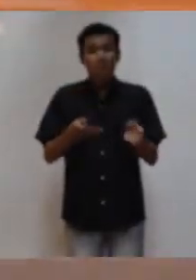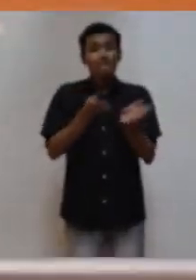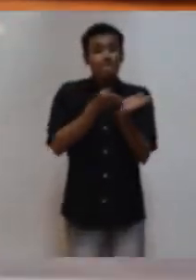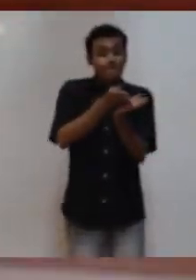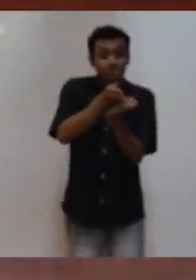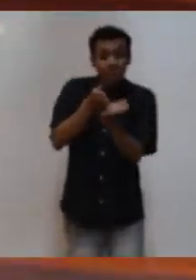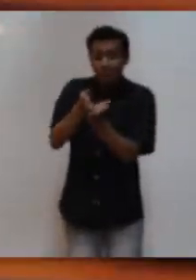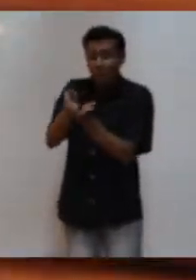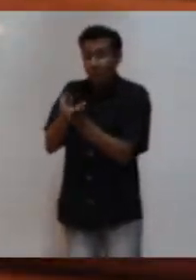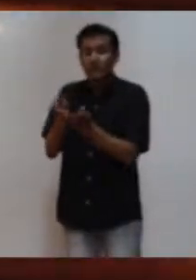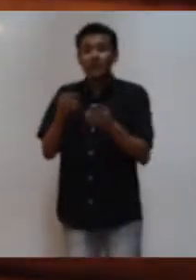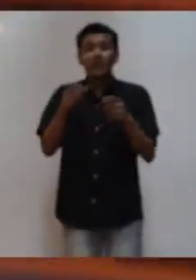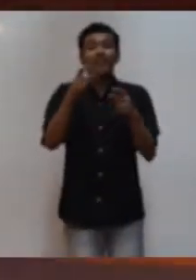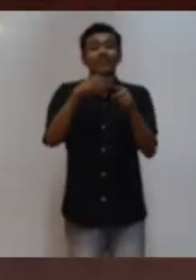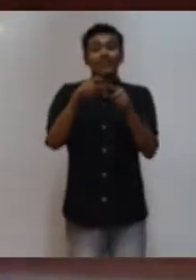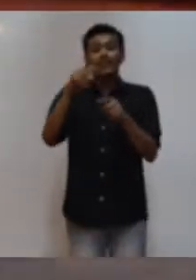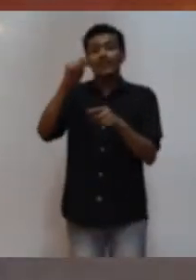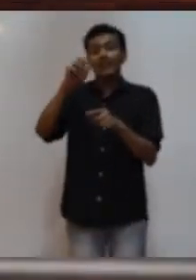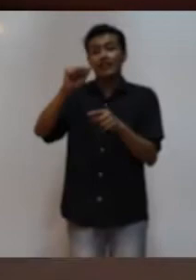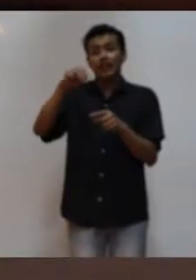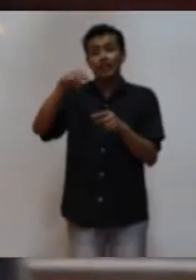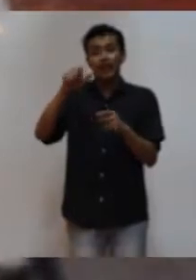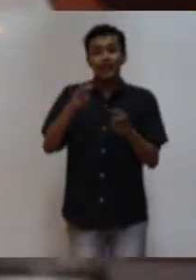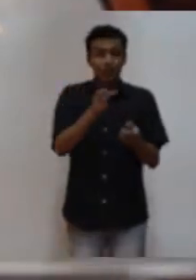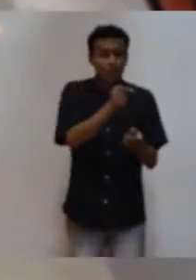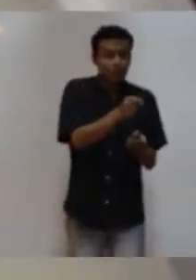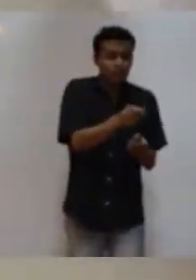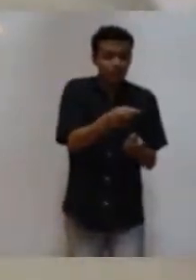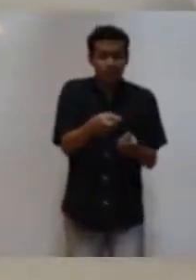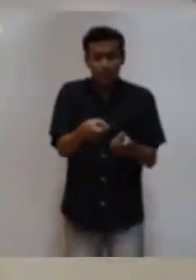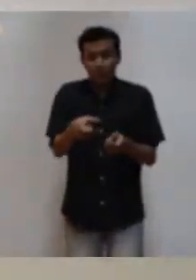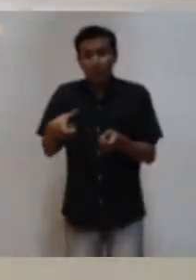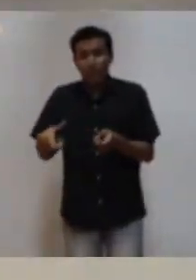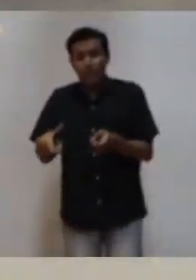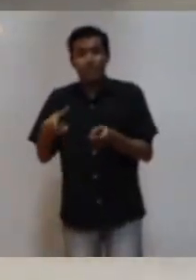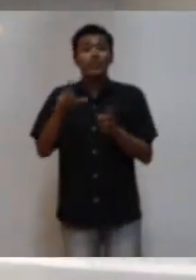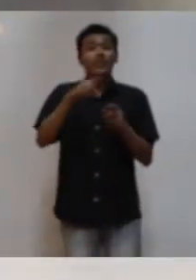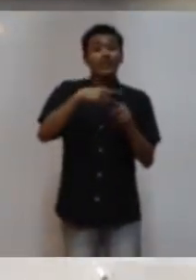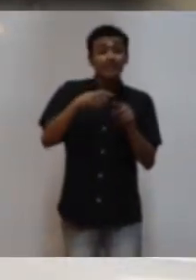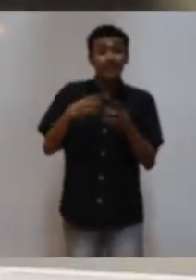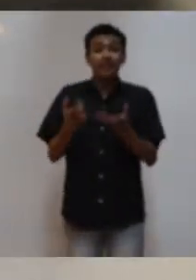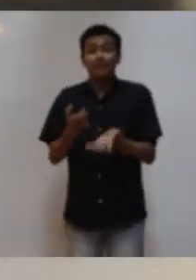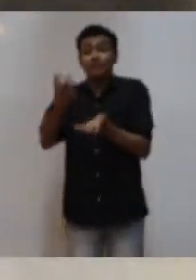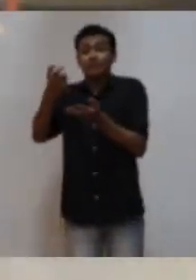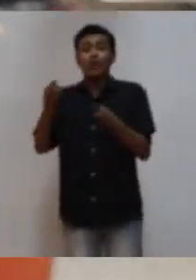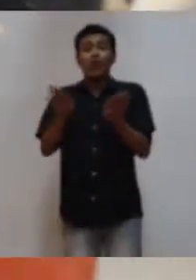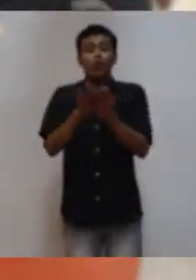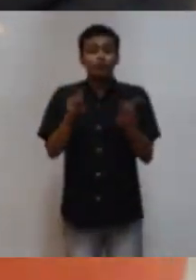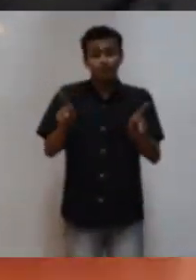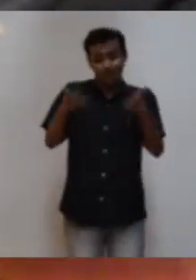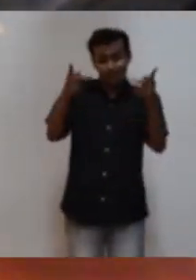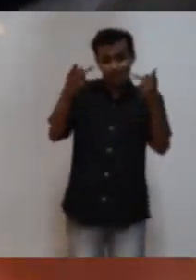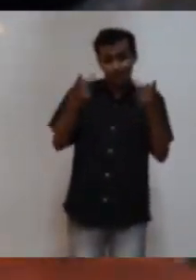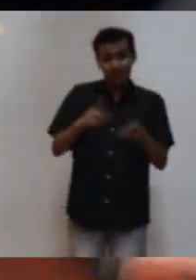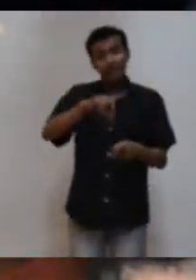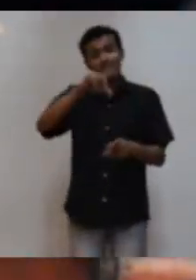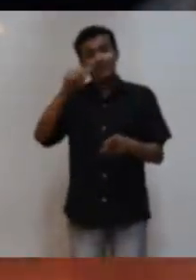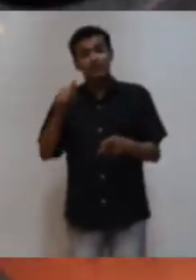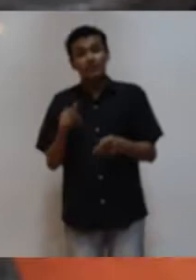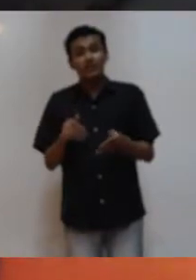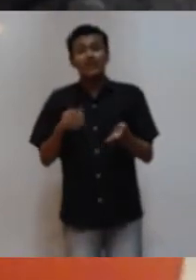tamaño éstas permiten clasificar al grano por tamaños y por ende poder estimar un precio de venta